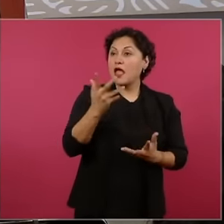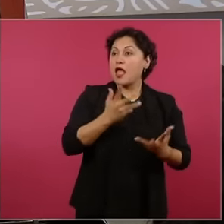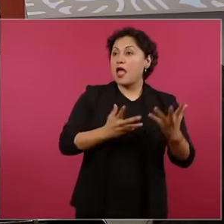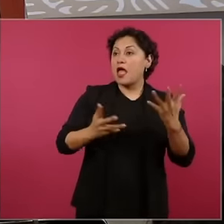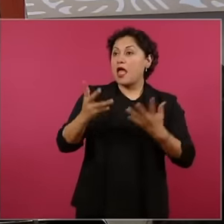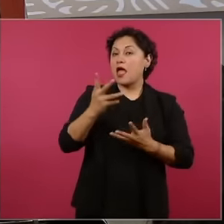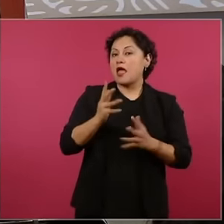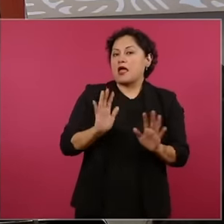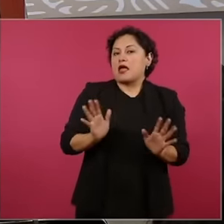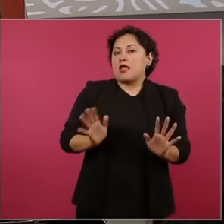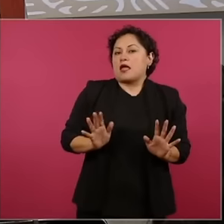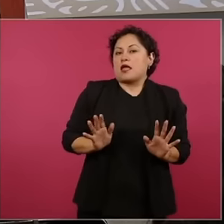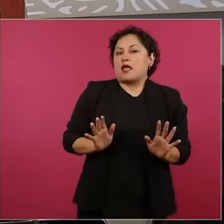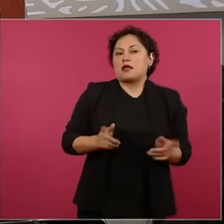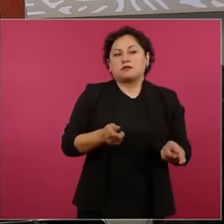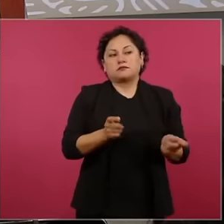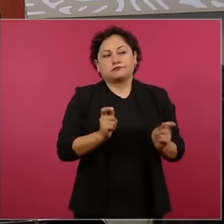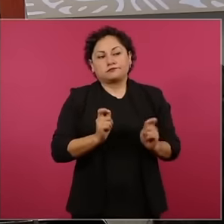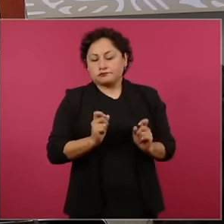concesiones.